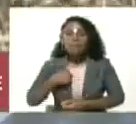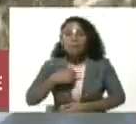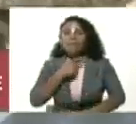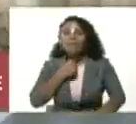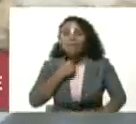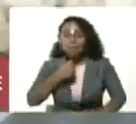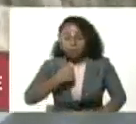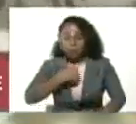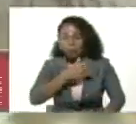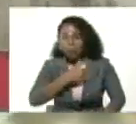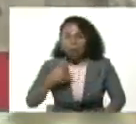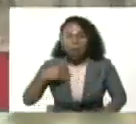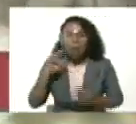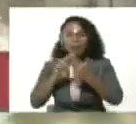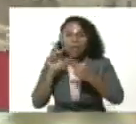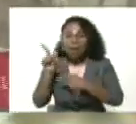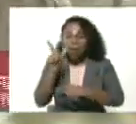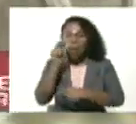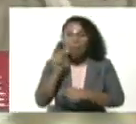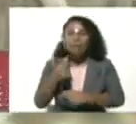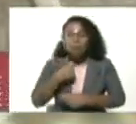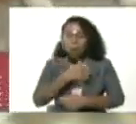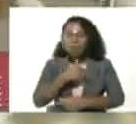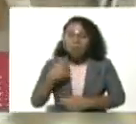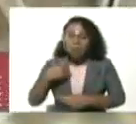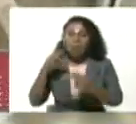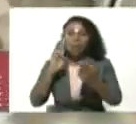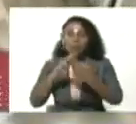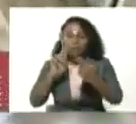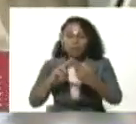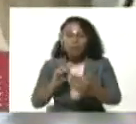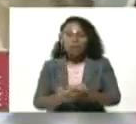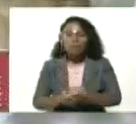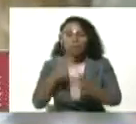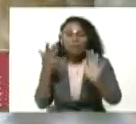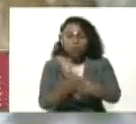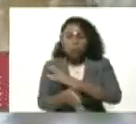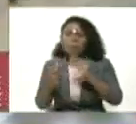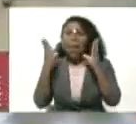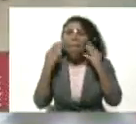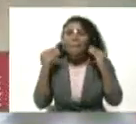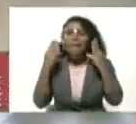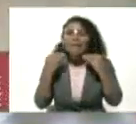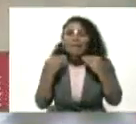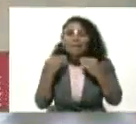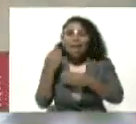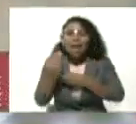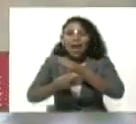este hombre, Márquez, me gustaría conocerlo, saber de su experiencia.